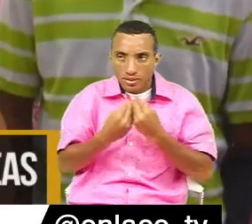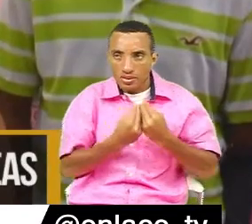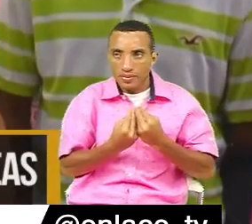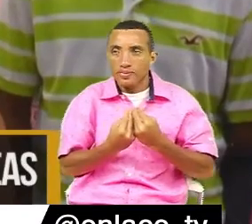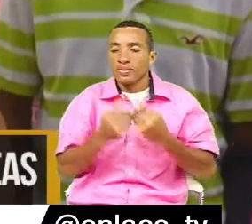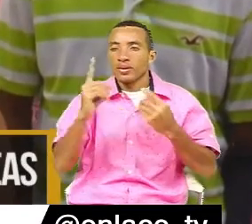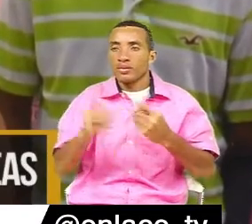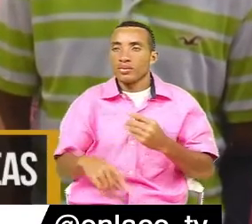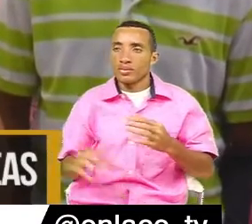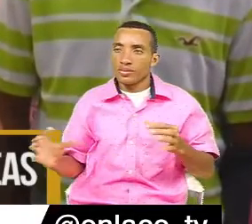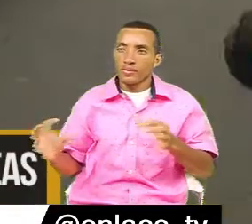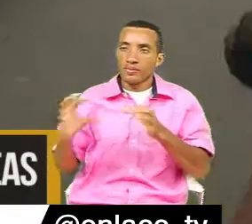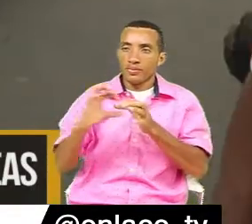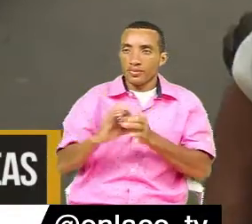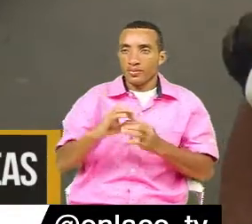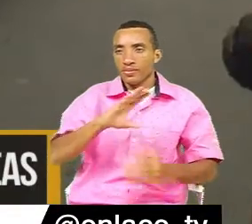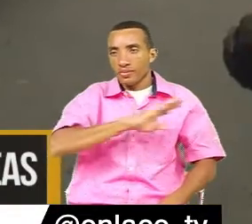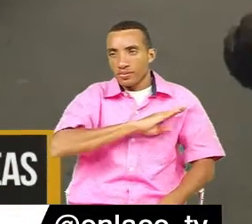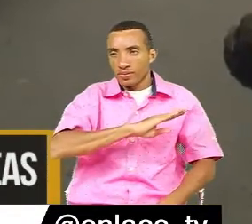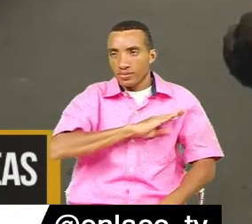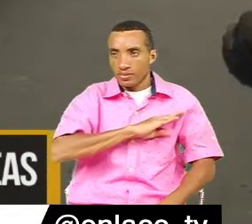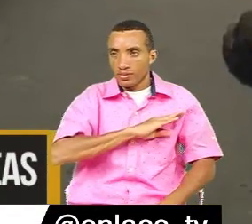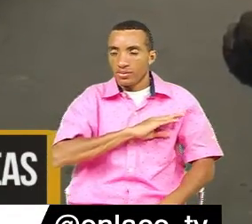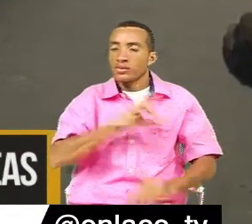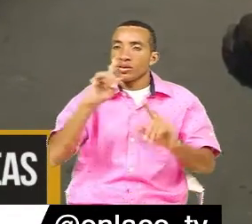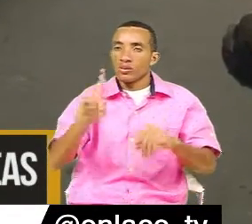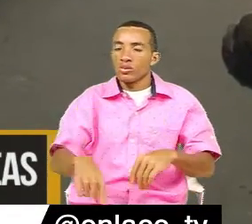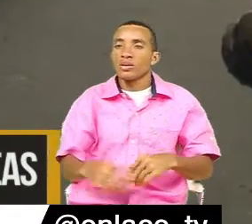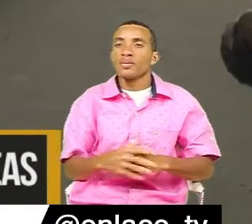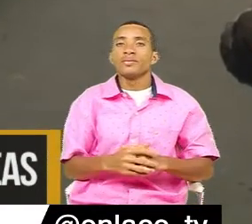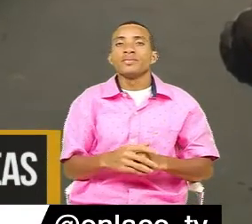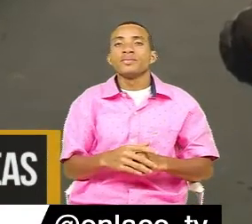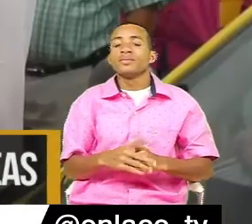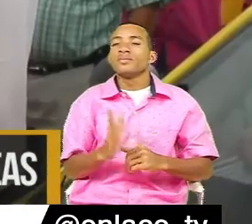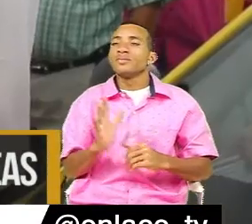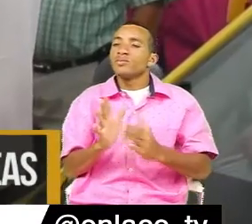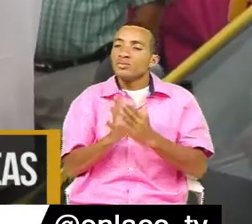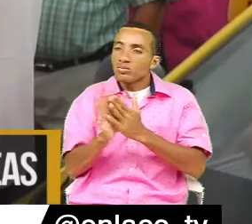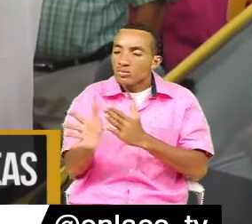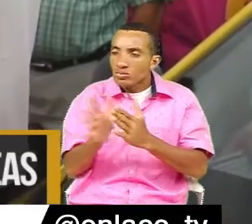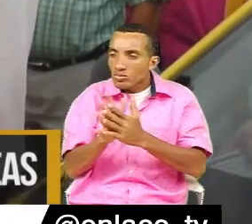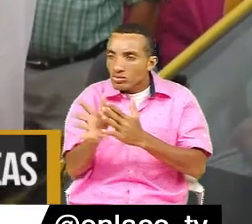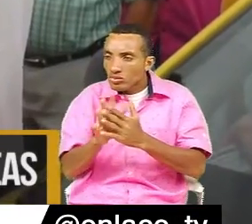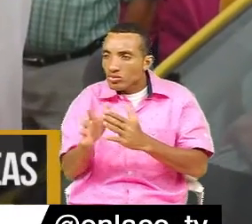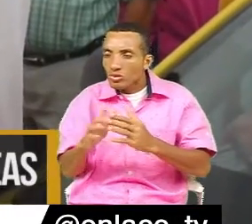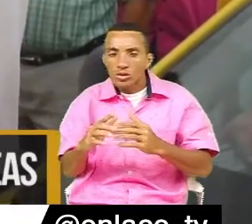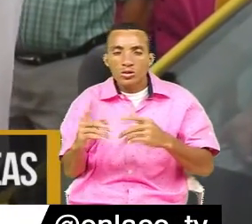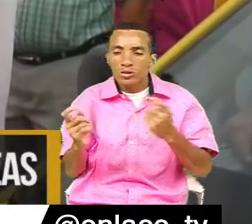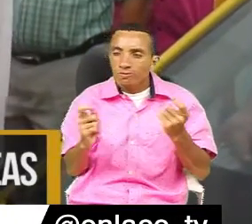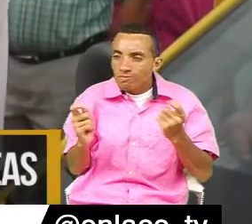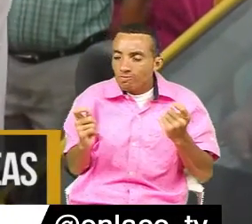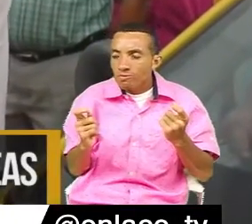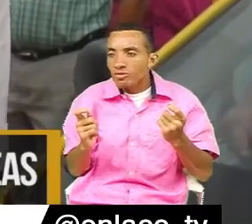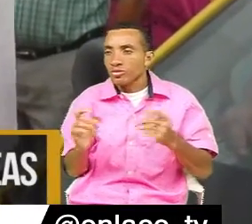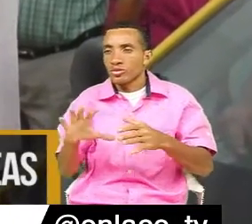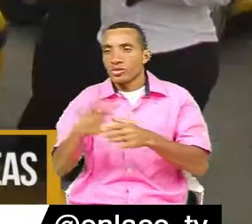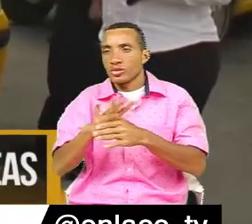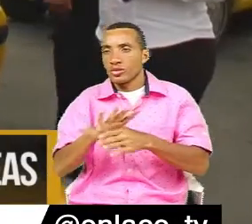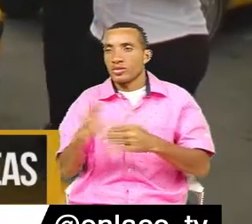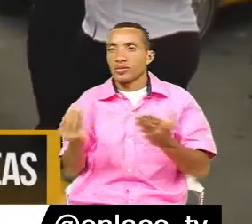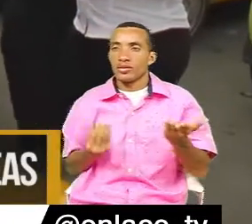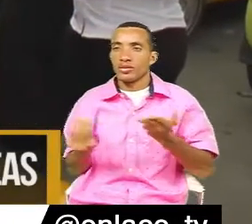mano con la Administración Municipal, puedan llevar y profundizar todas las medidas que el servicio público